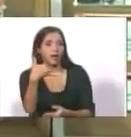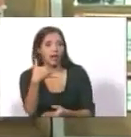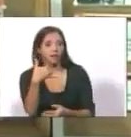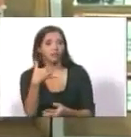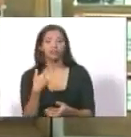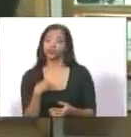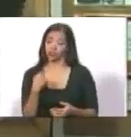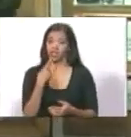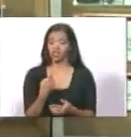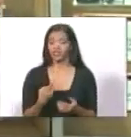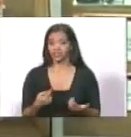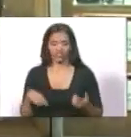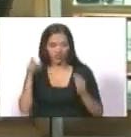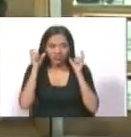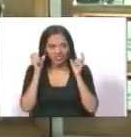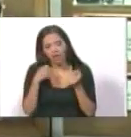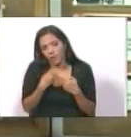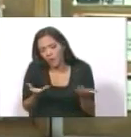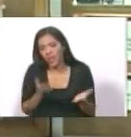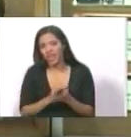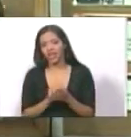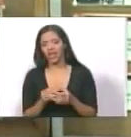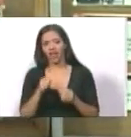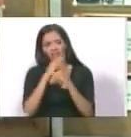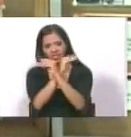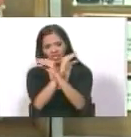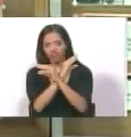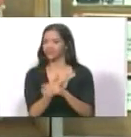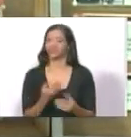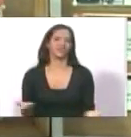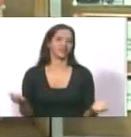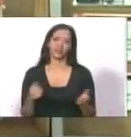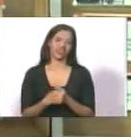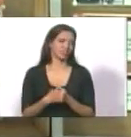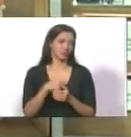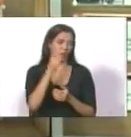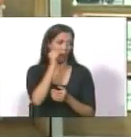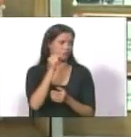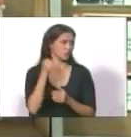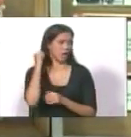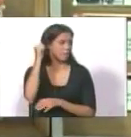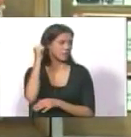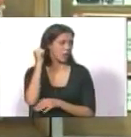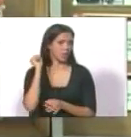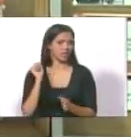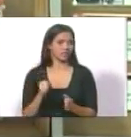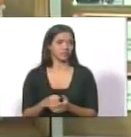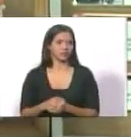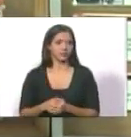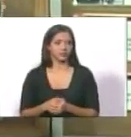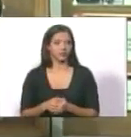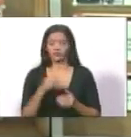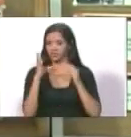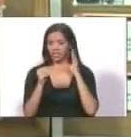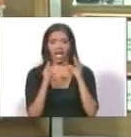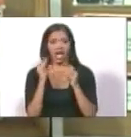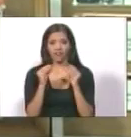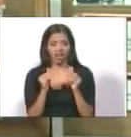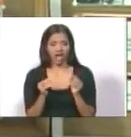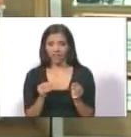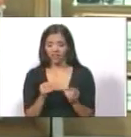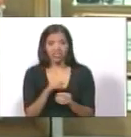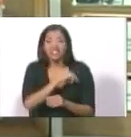les decía, yo escuchábamos pues las videoconferencias y decía, no, estos tipos son unos campeones, man. Y hablaban como que estuvieran conspirando,